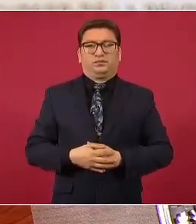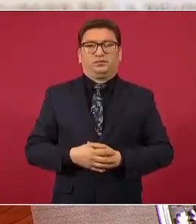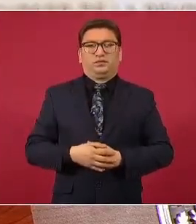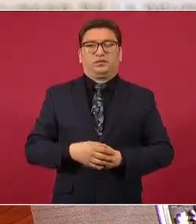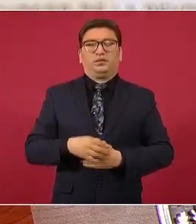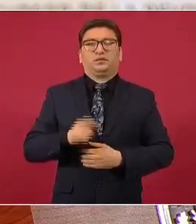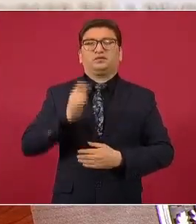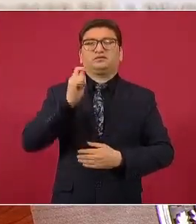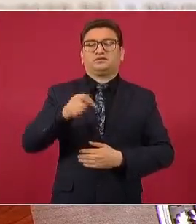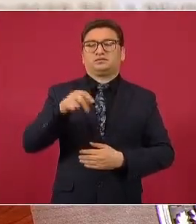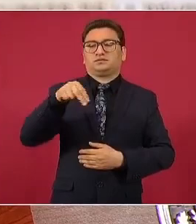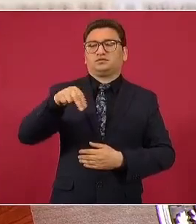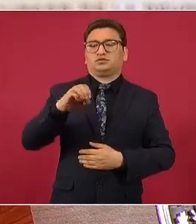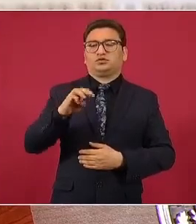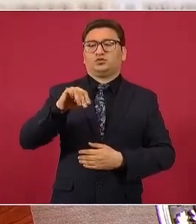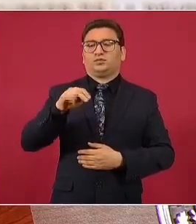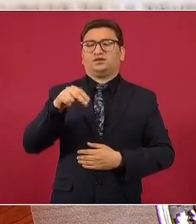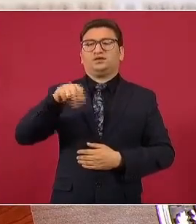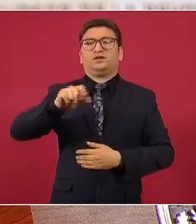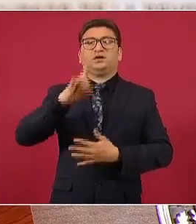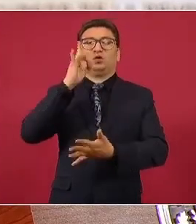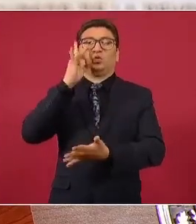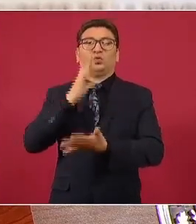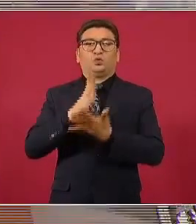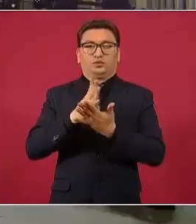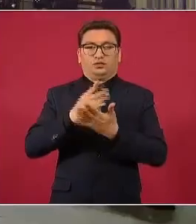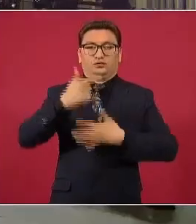nómina única,